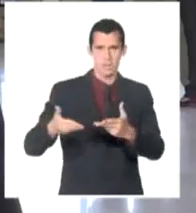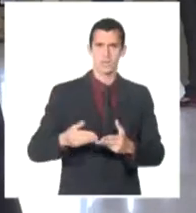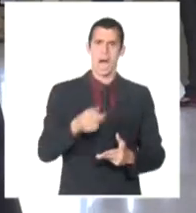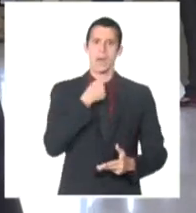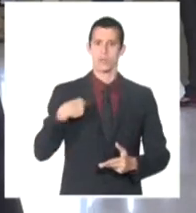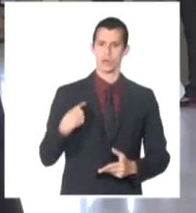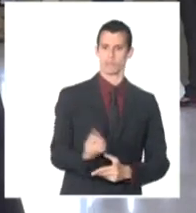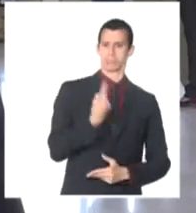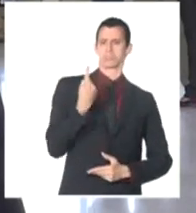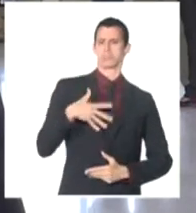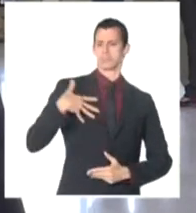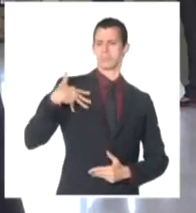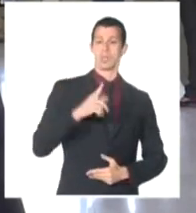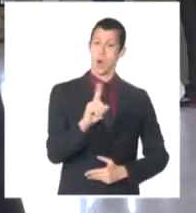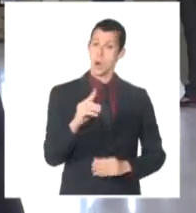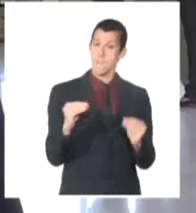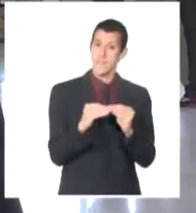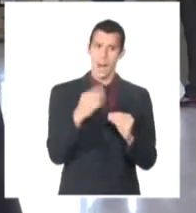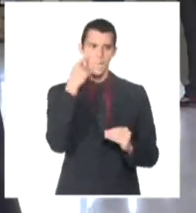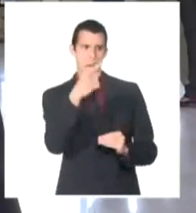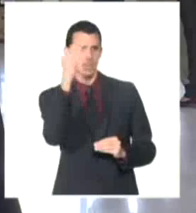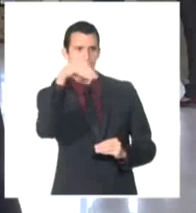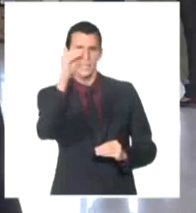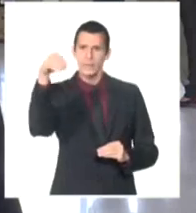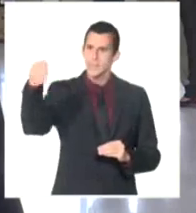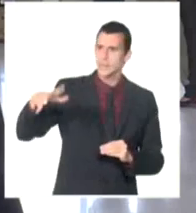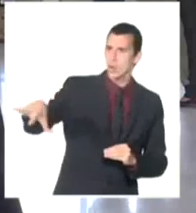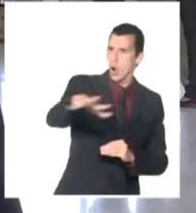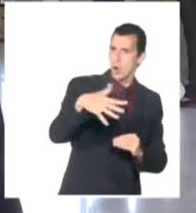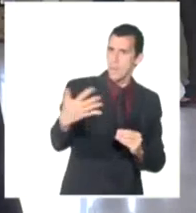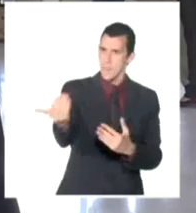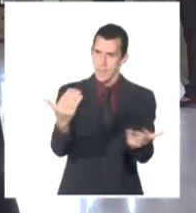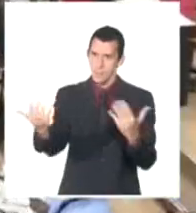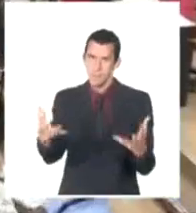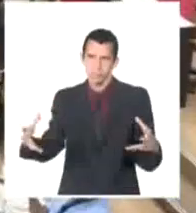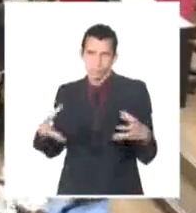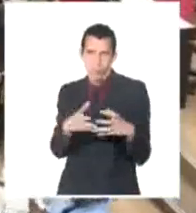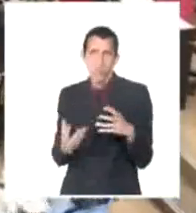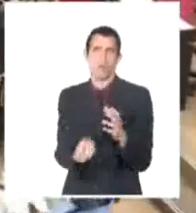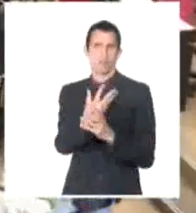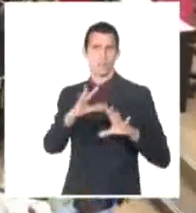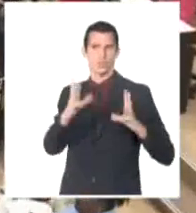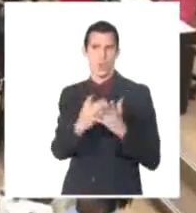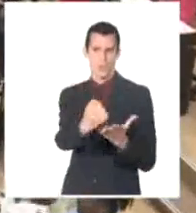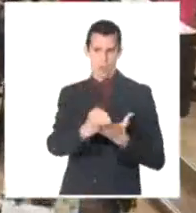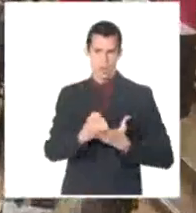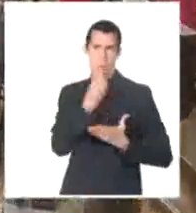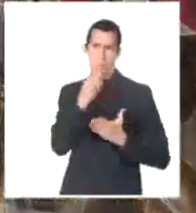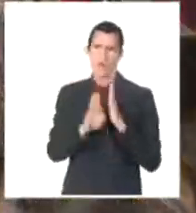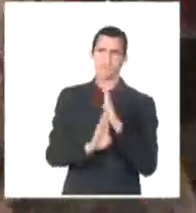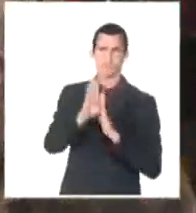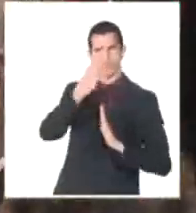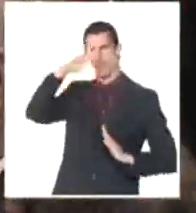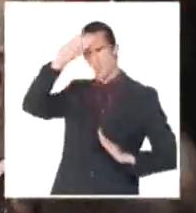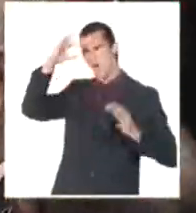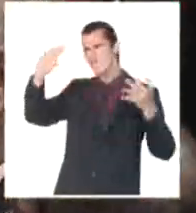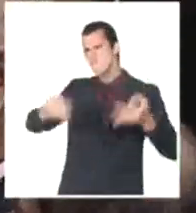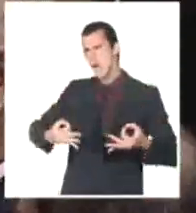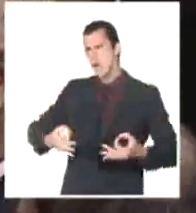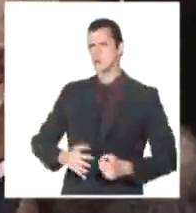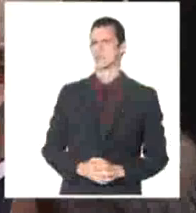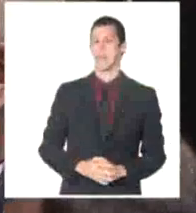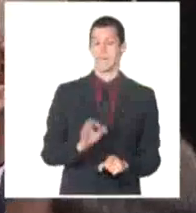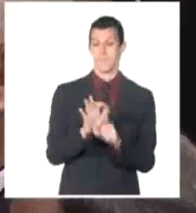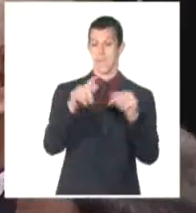criterios divergentes, lograr los consensos y poder construir un mejor país. Desde ahora y durante los próximos 5 años,